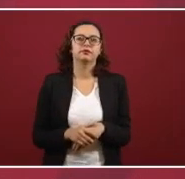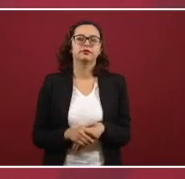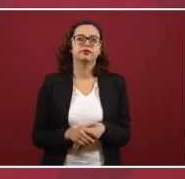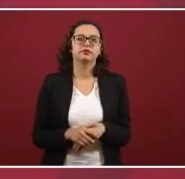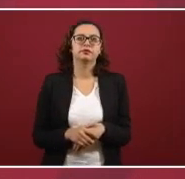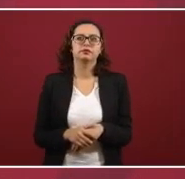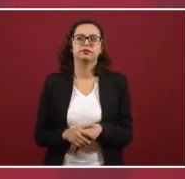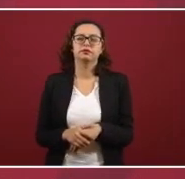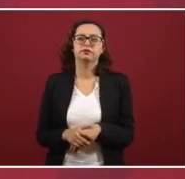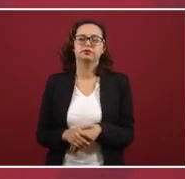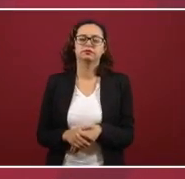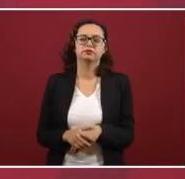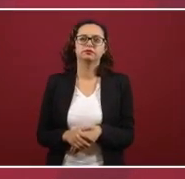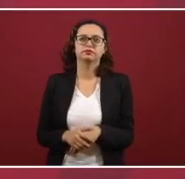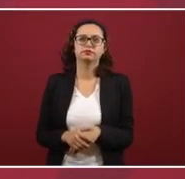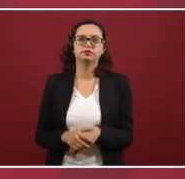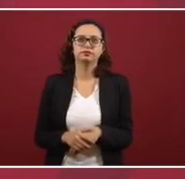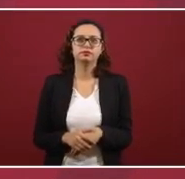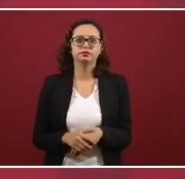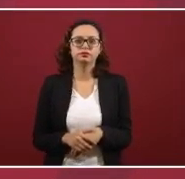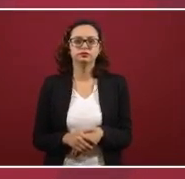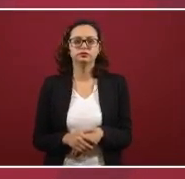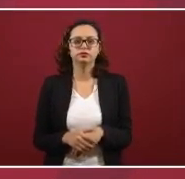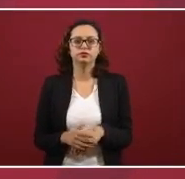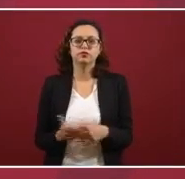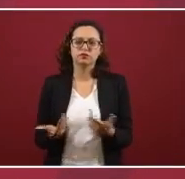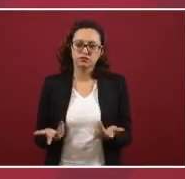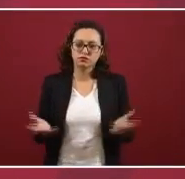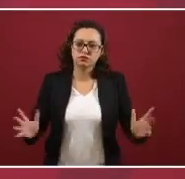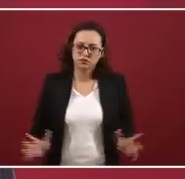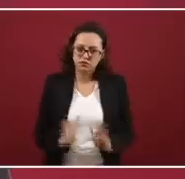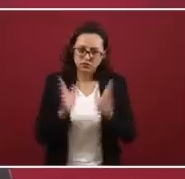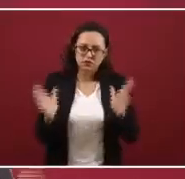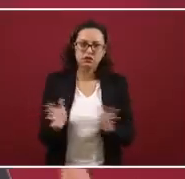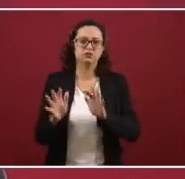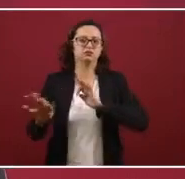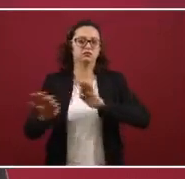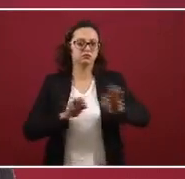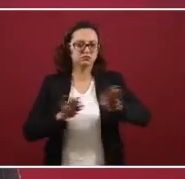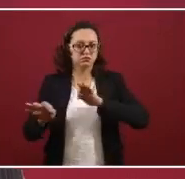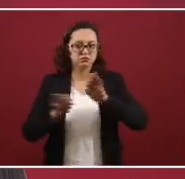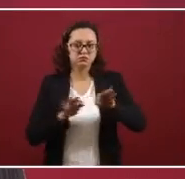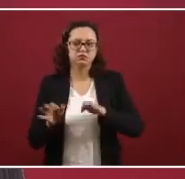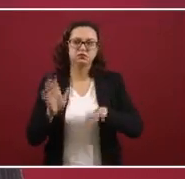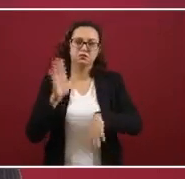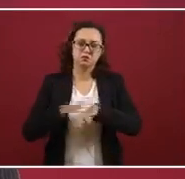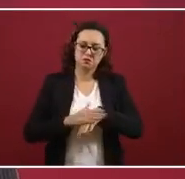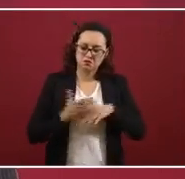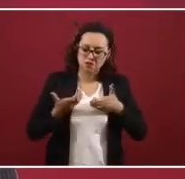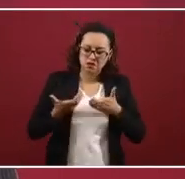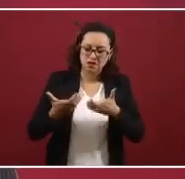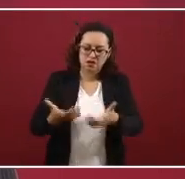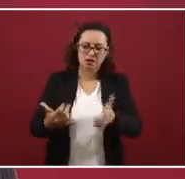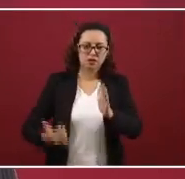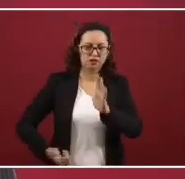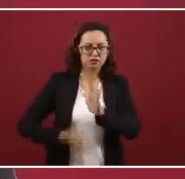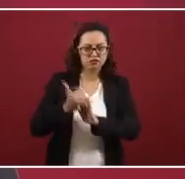también pues el que haya empleo, que se construyan las carreteras,